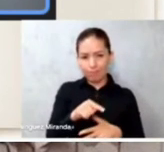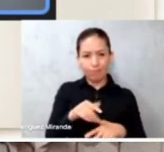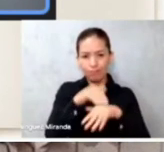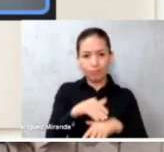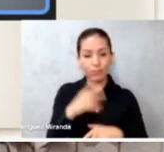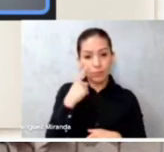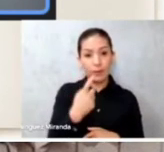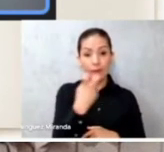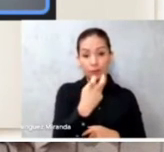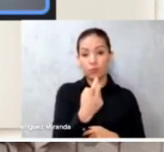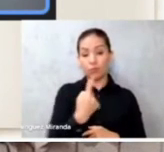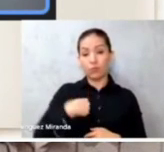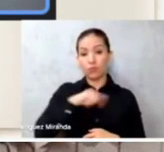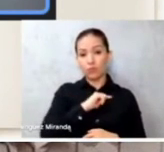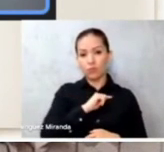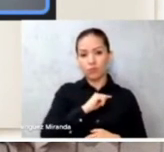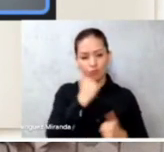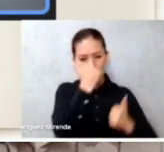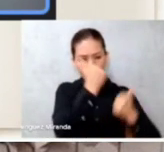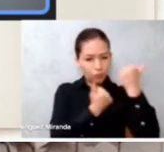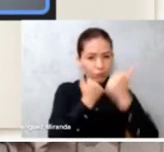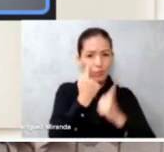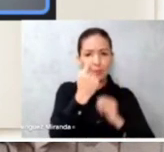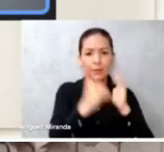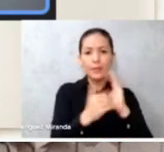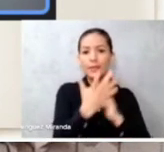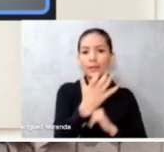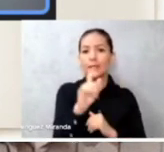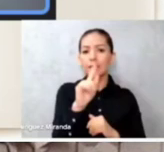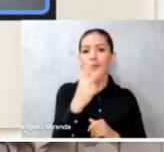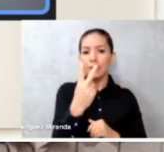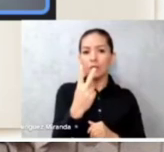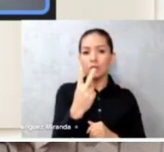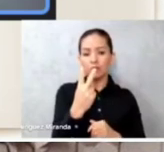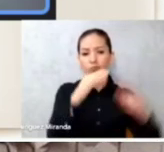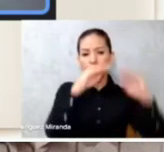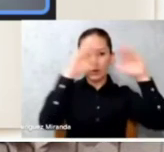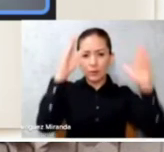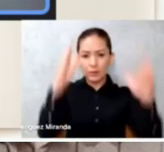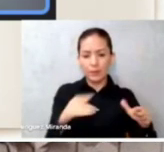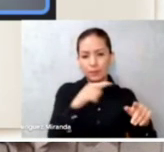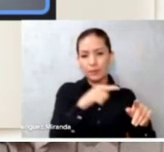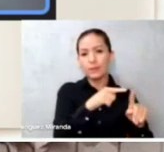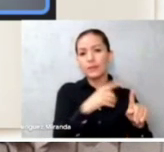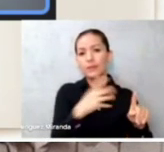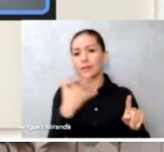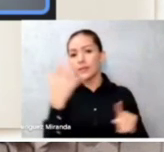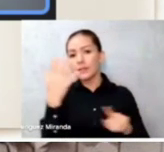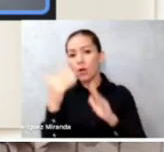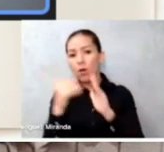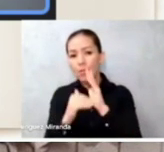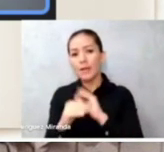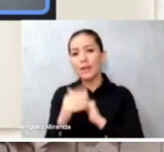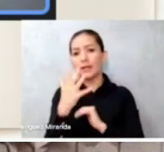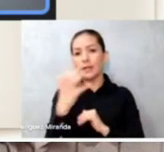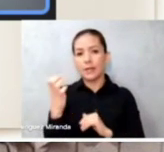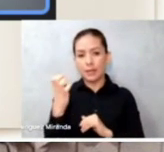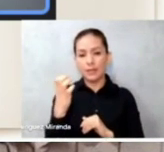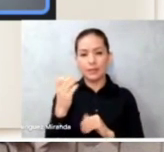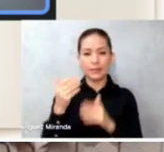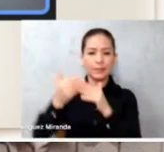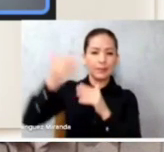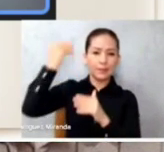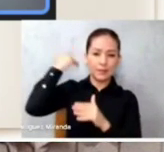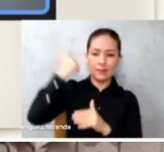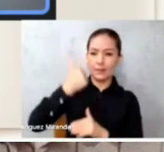un análisis de más de 1.572 casillas de las 5.500 casillas que se instalaron el pasado 6 de